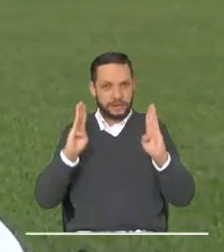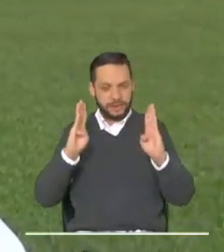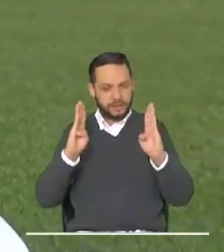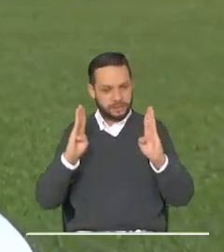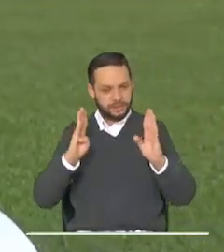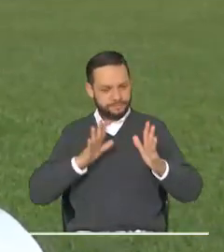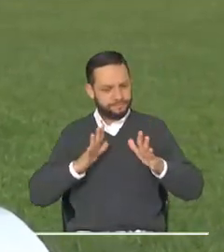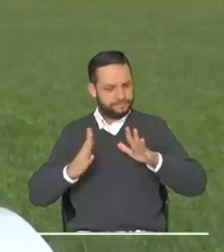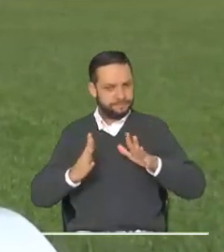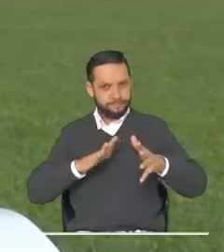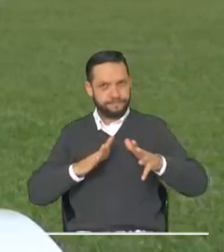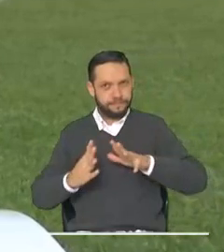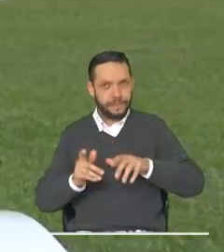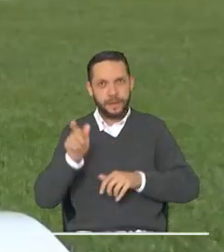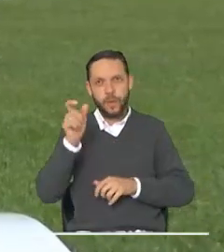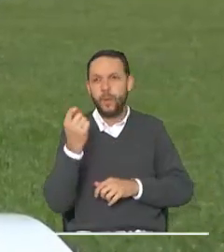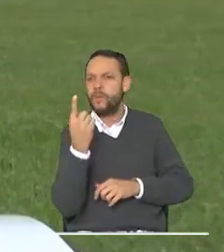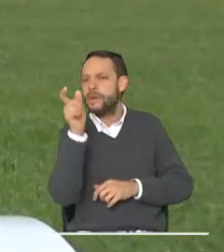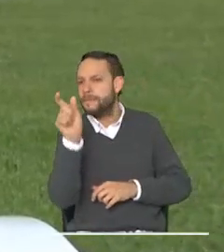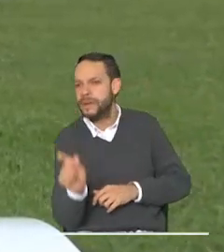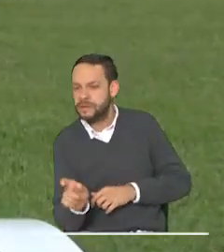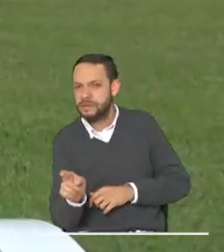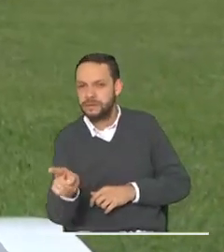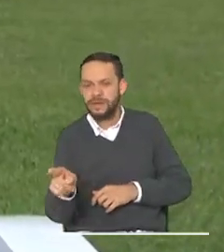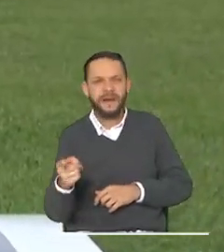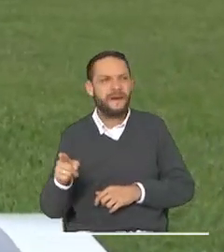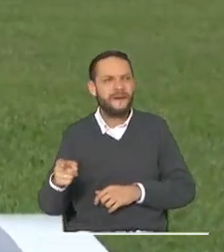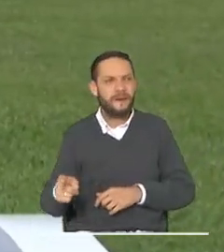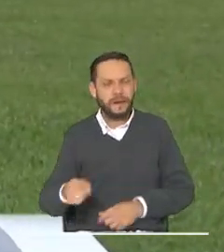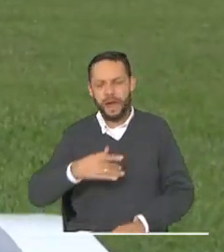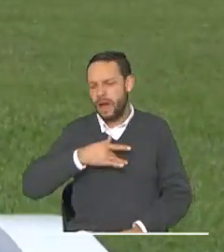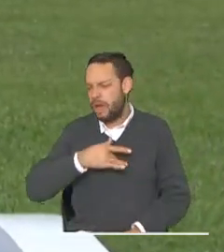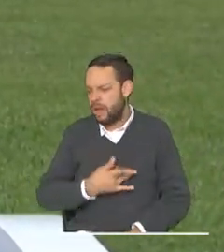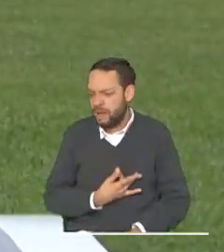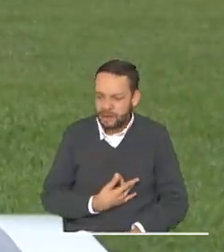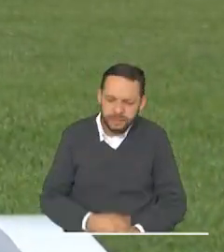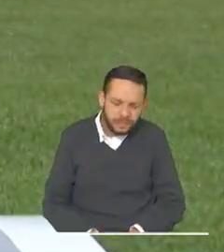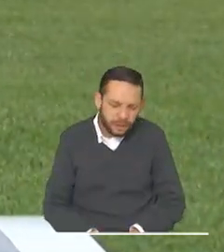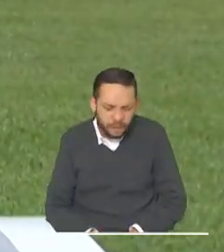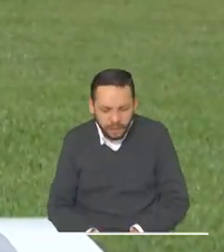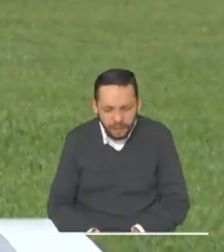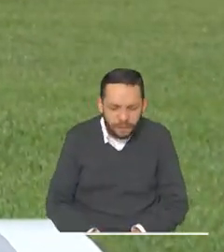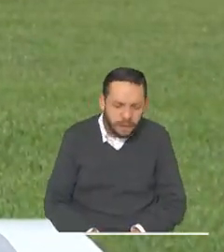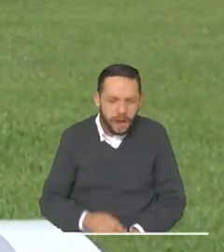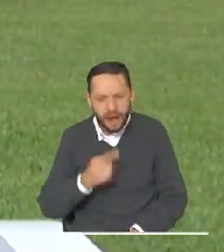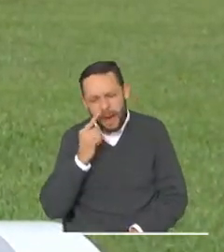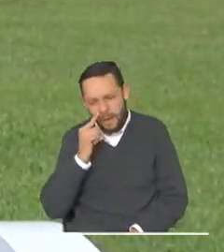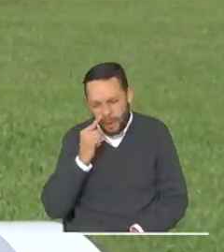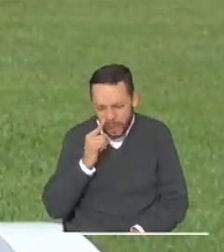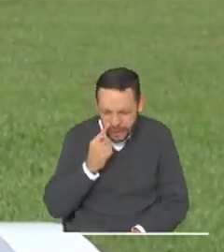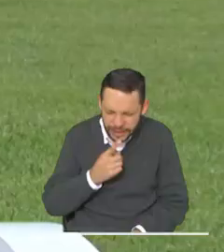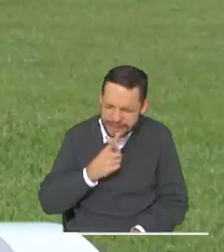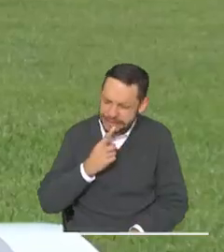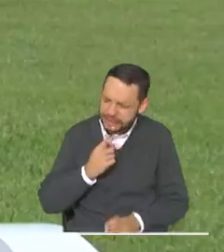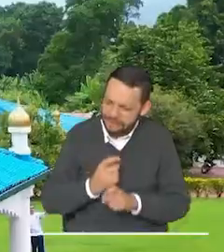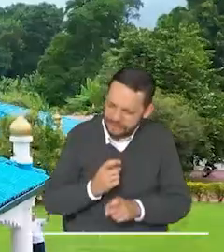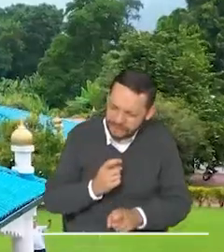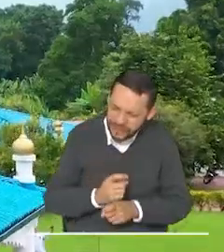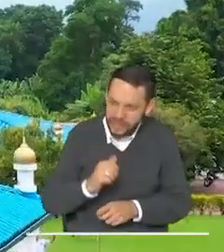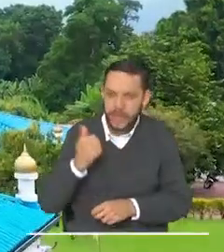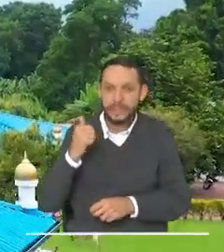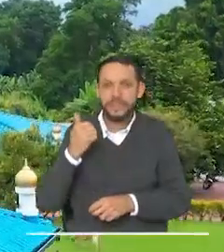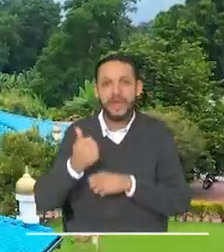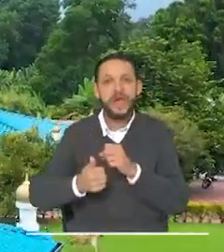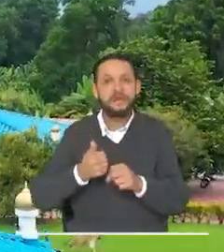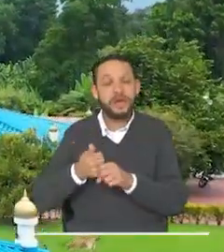y es cuando llega una persona con una depresión y te cuenta que tiene ese mismo diagnóstico hace 10 años